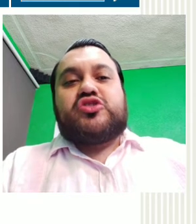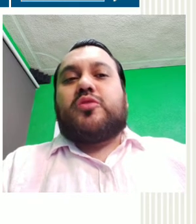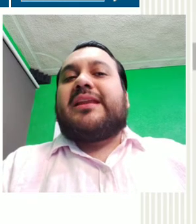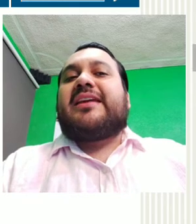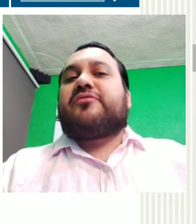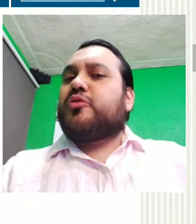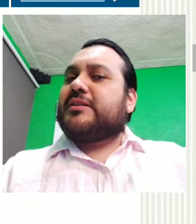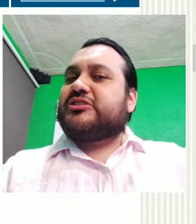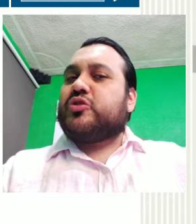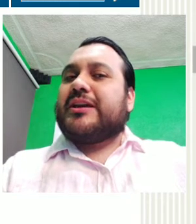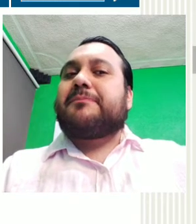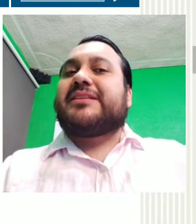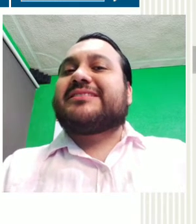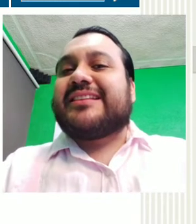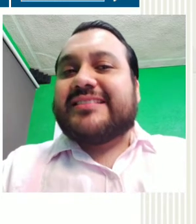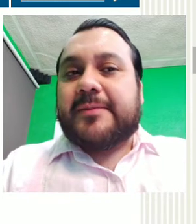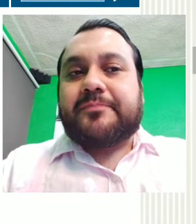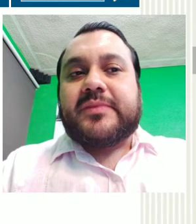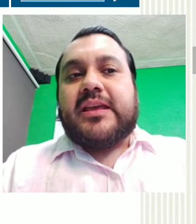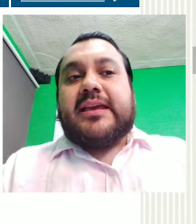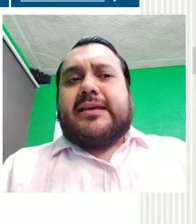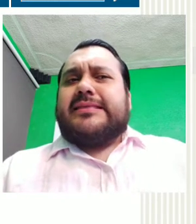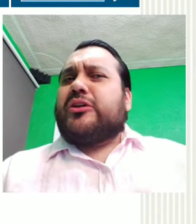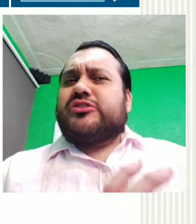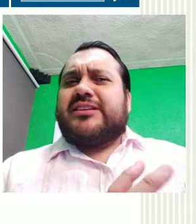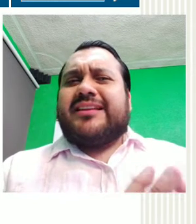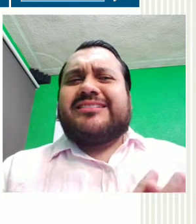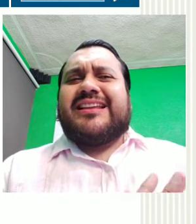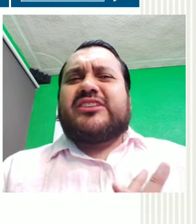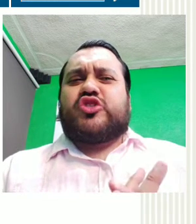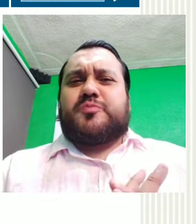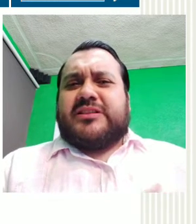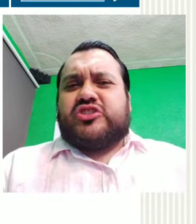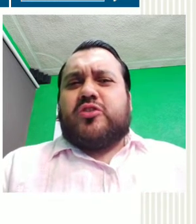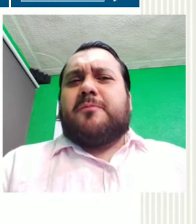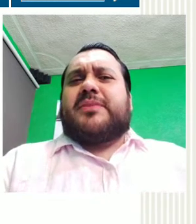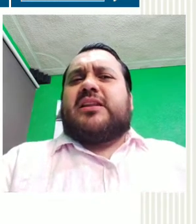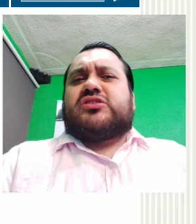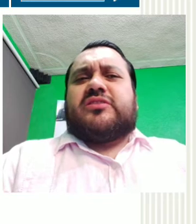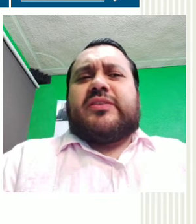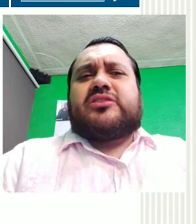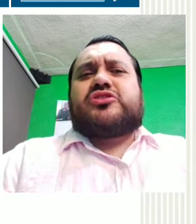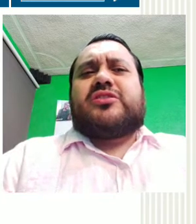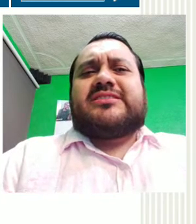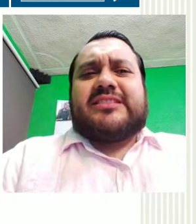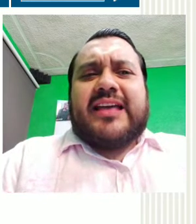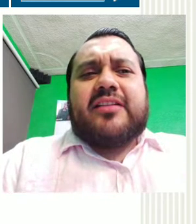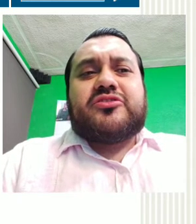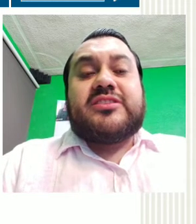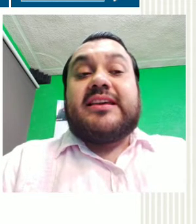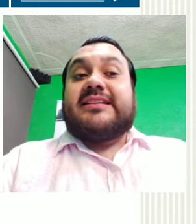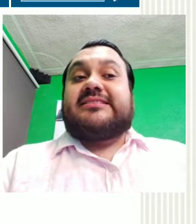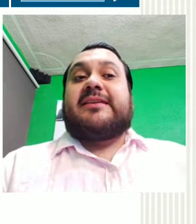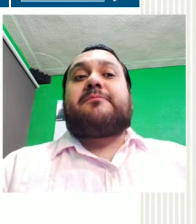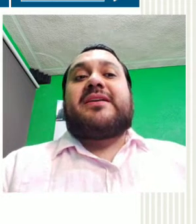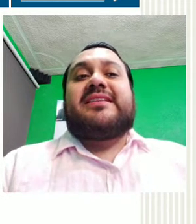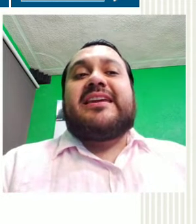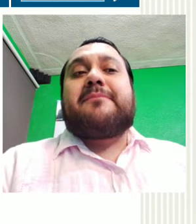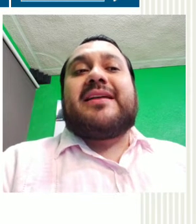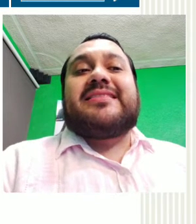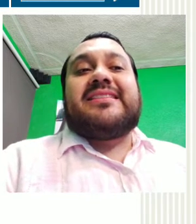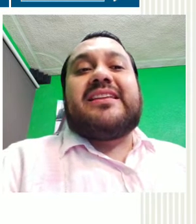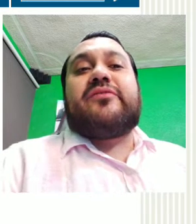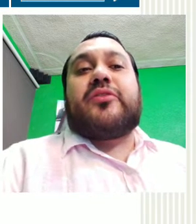sobre la información que presentan de concederse a la suspensión para los efectos solicitados se